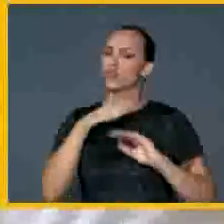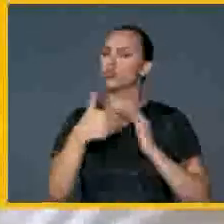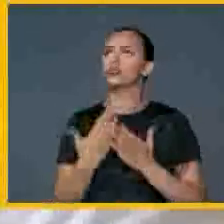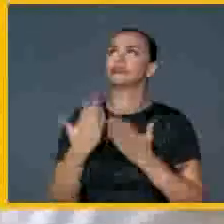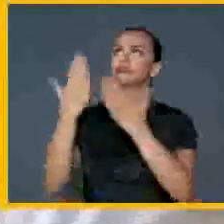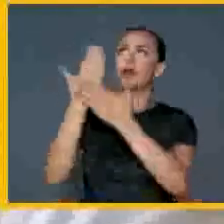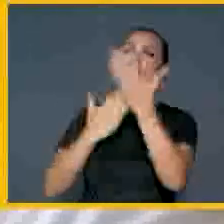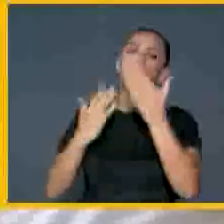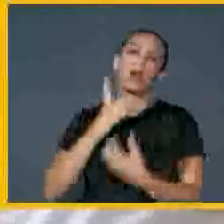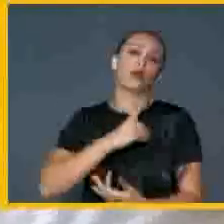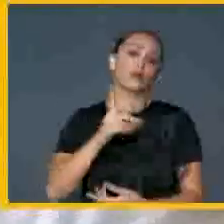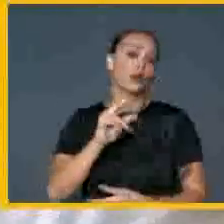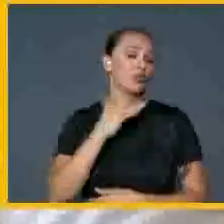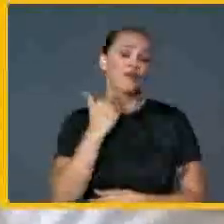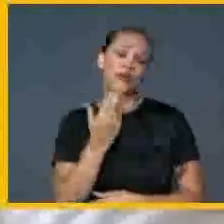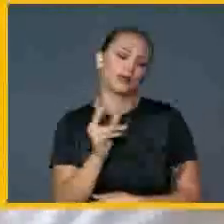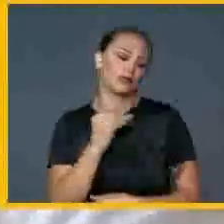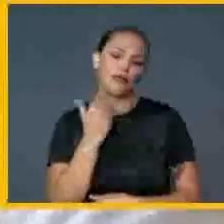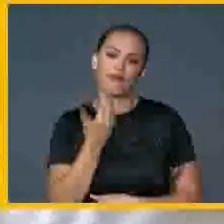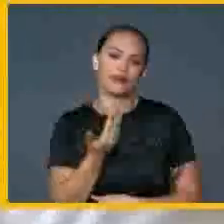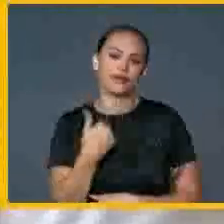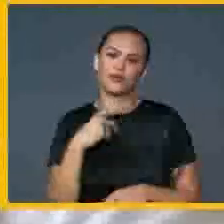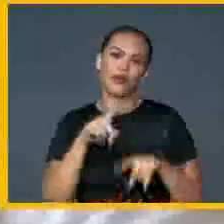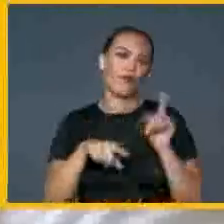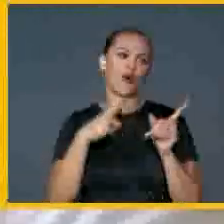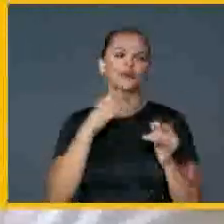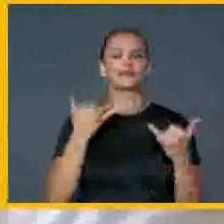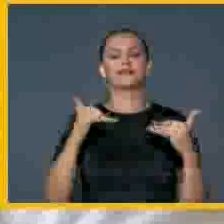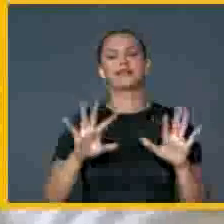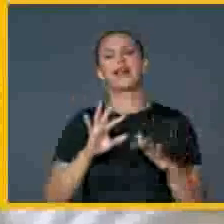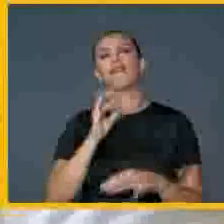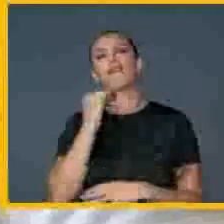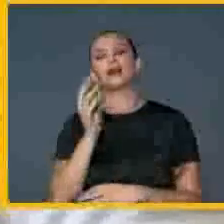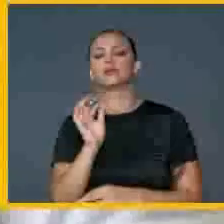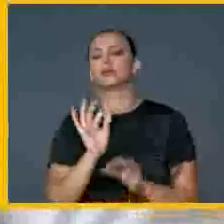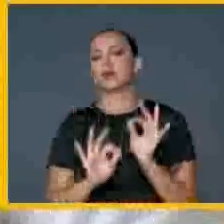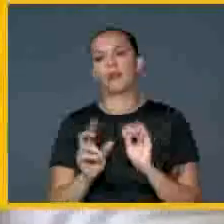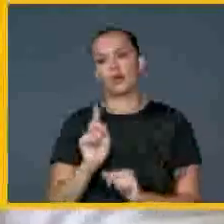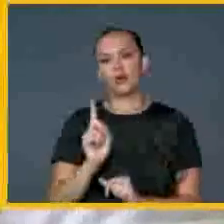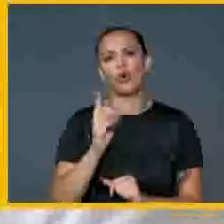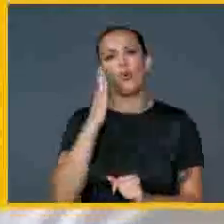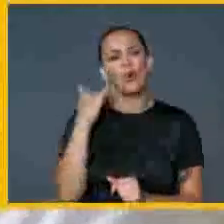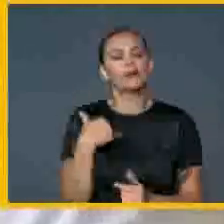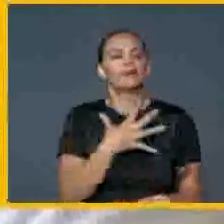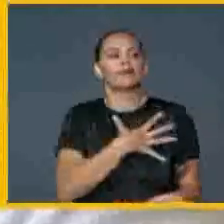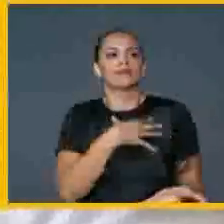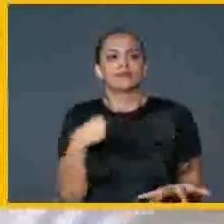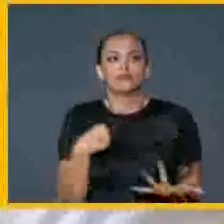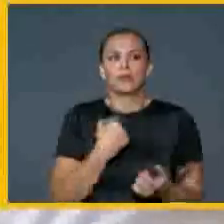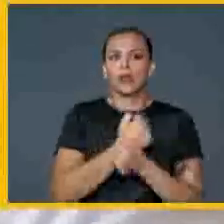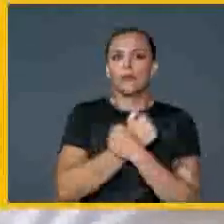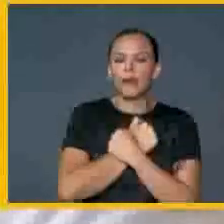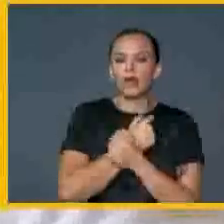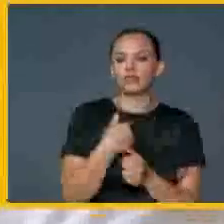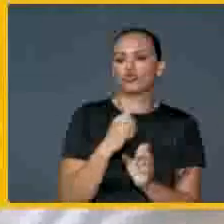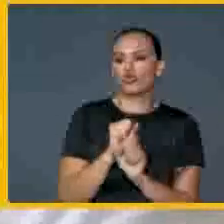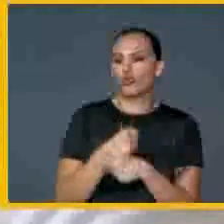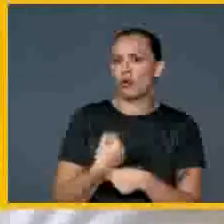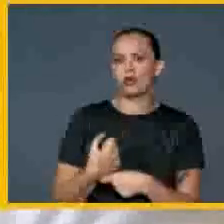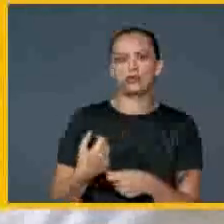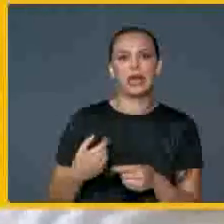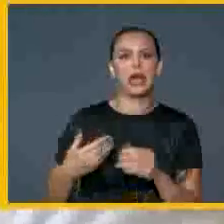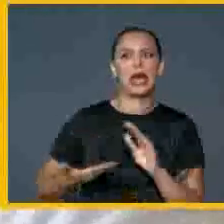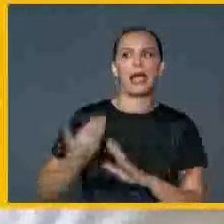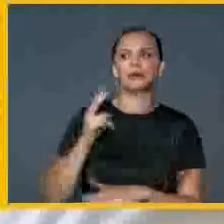de Dios, que no es fácil, ¿verdad? No es fácil, no te puedo decir de que es sencillo, porque es lo que a uno lo apasiona, lo que yo he hecho por